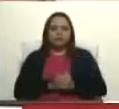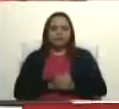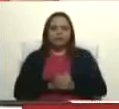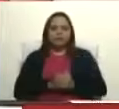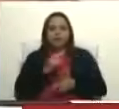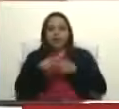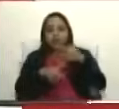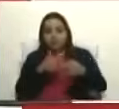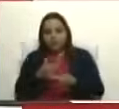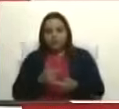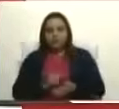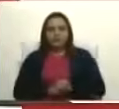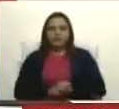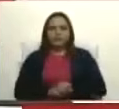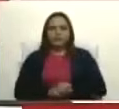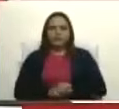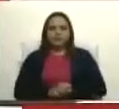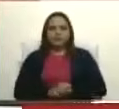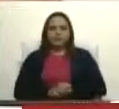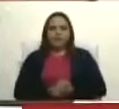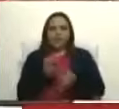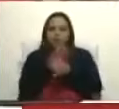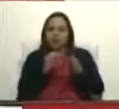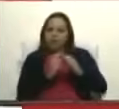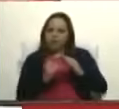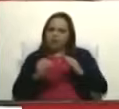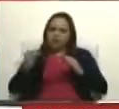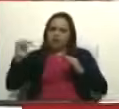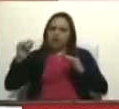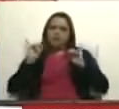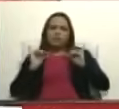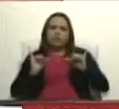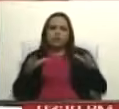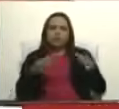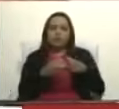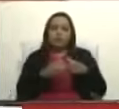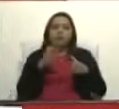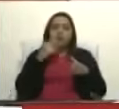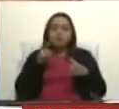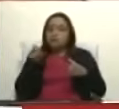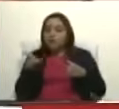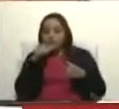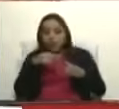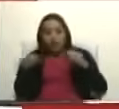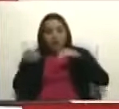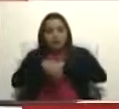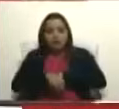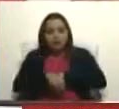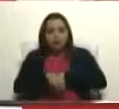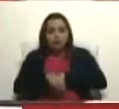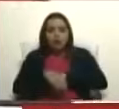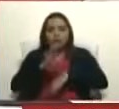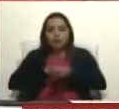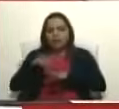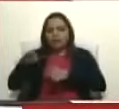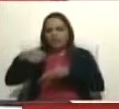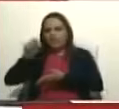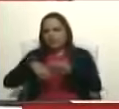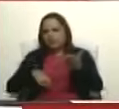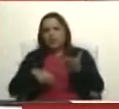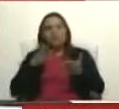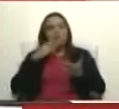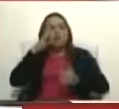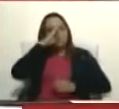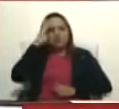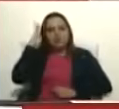recurso jerárquico. ¿Cuál es el recurso jerárquico? En el mismo organismo, si usted no está de acuerdo, porque eso lo firmó Diosdado